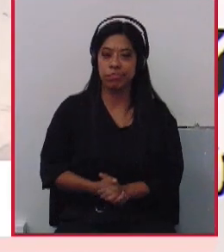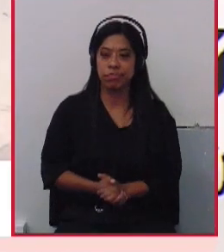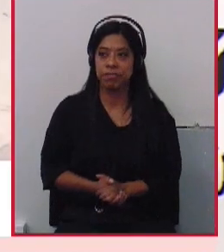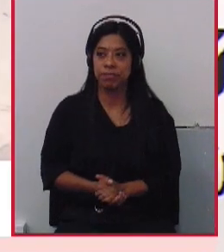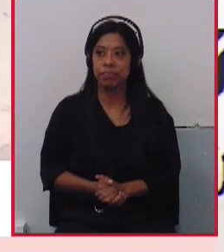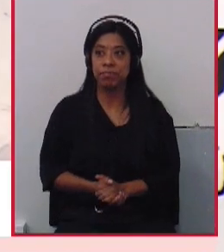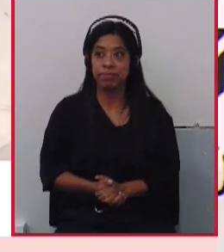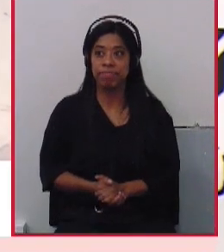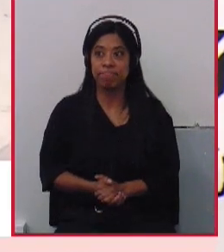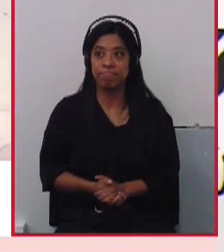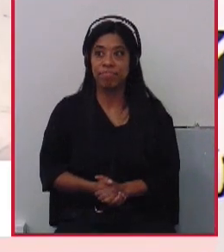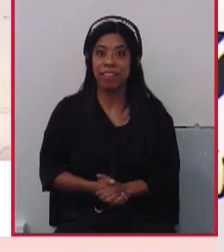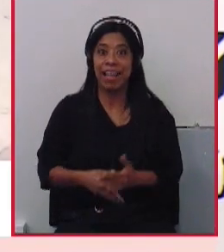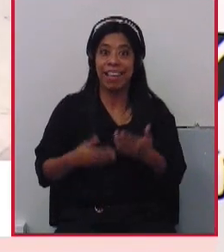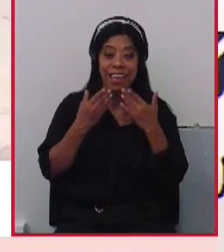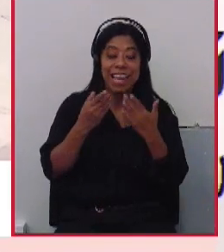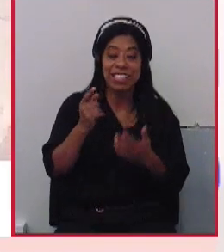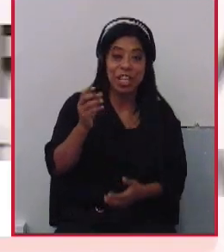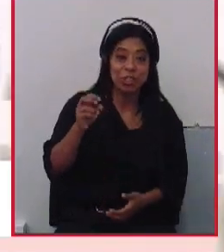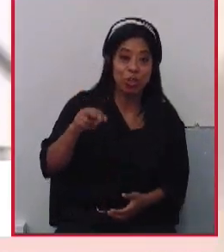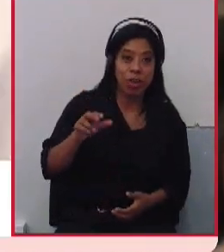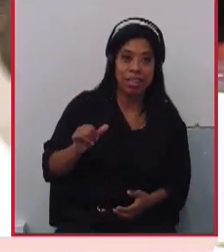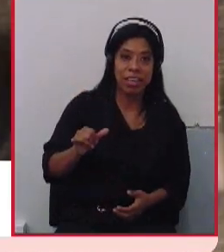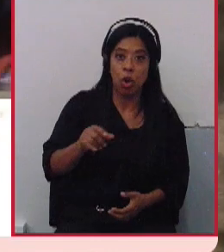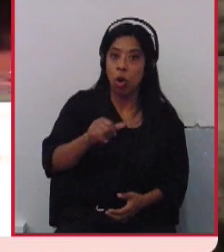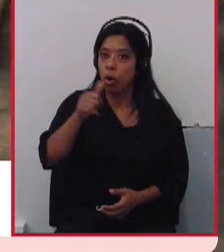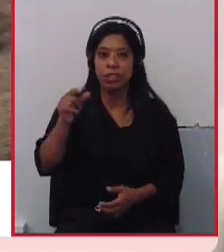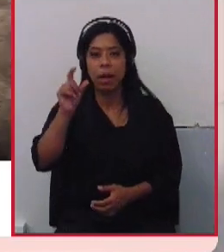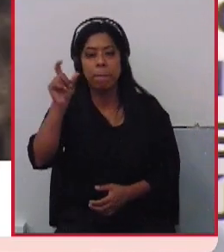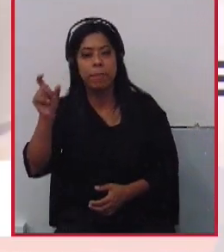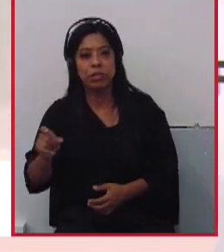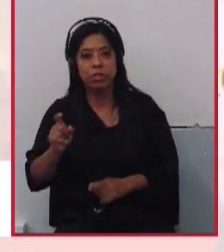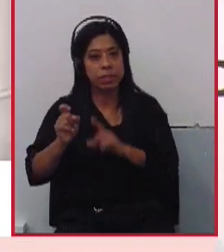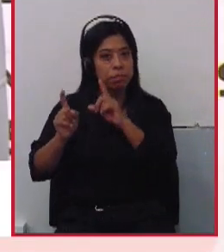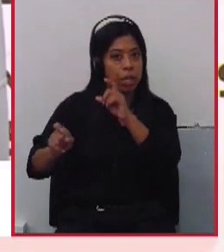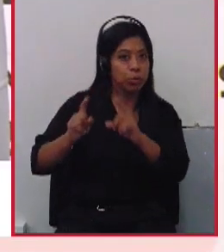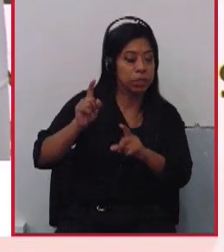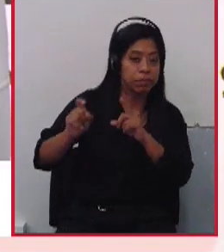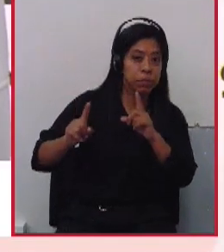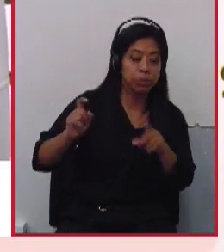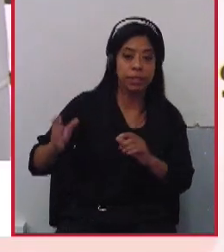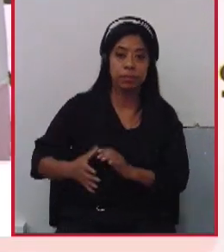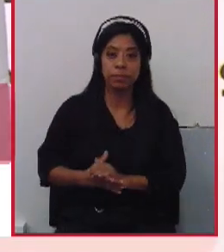Muy bien, gracias, Tony. No sé si hubiera alguna otra pregunta.